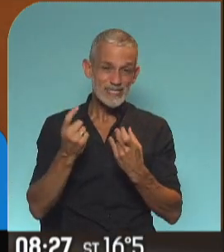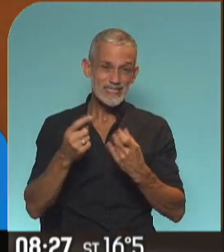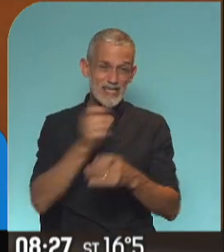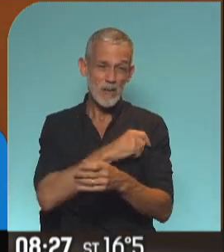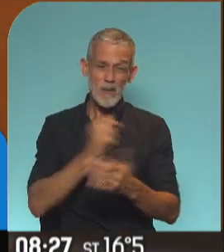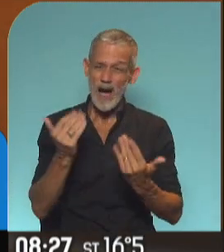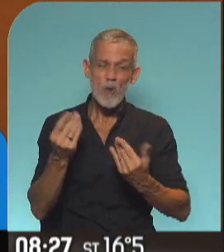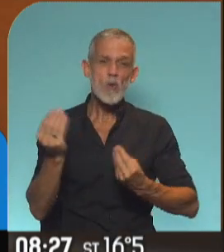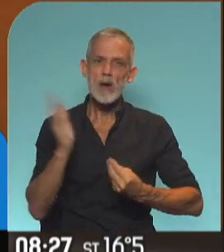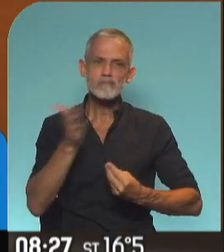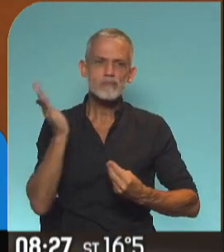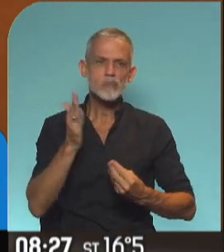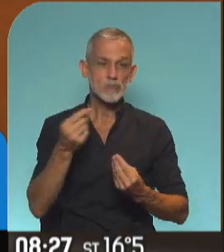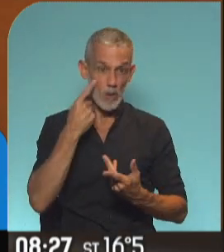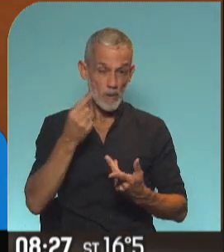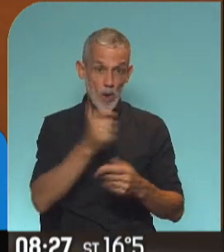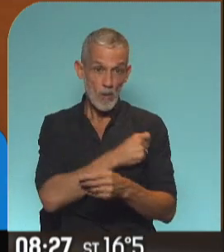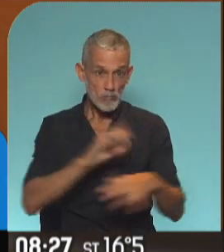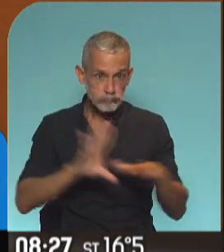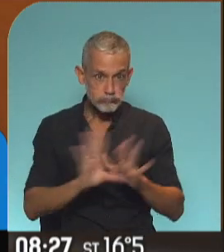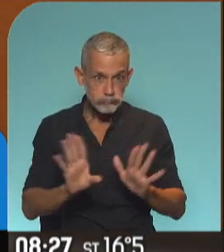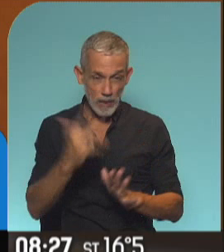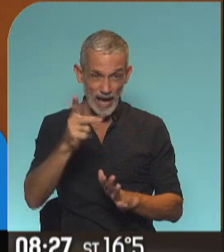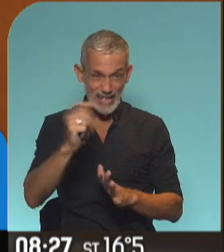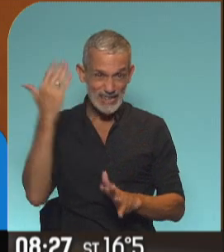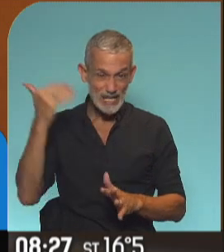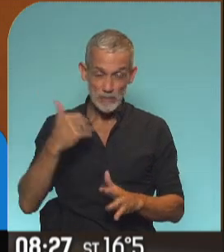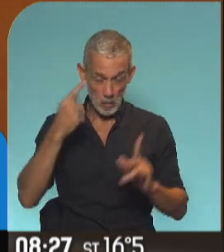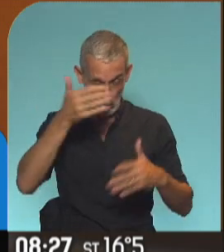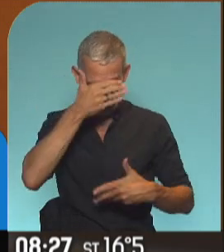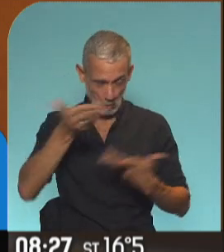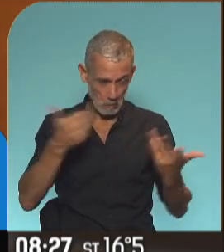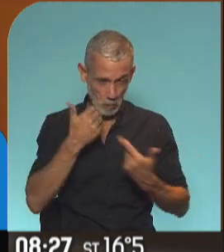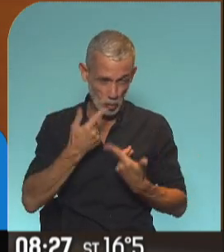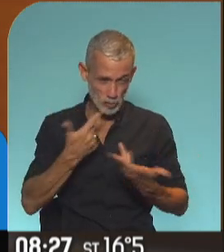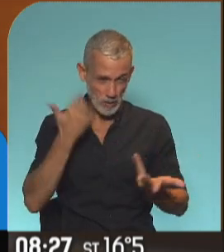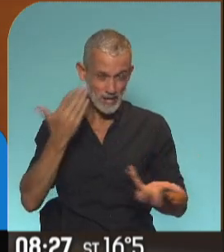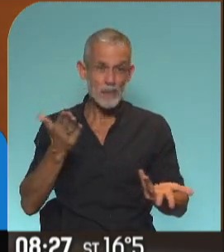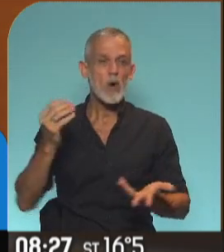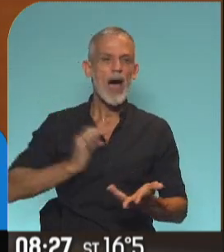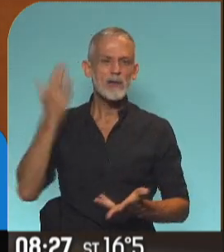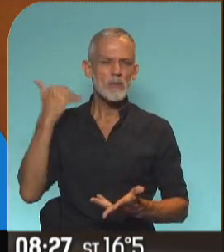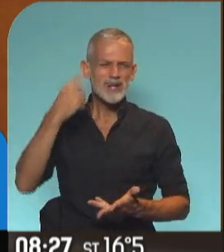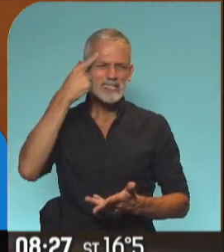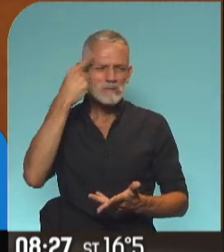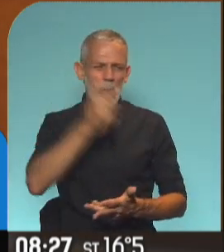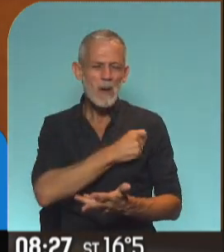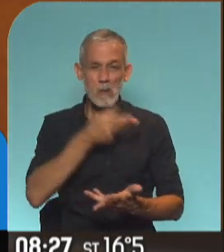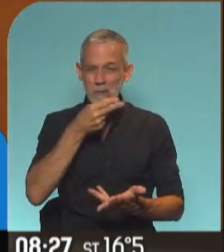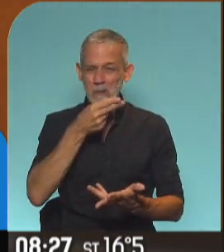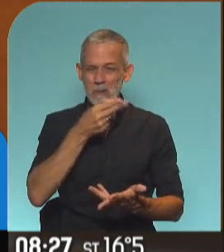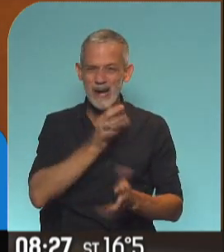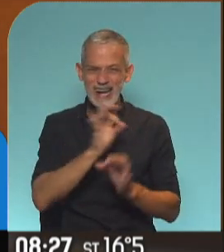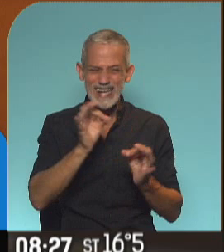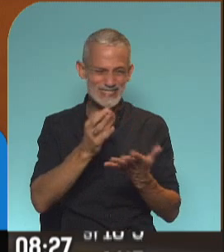con que estamos viendo que las vacunas funcionan y son hace tres meses no lo sabíamos el año pasado ni siquiera teníamos vacunas hoy